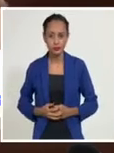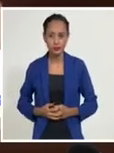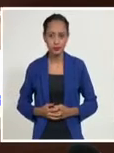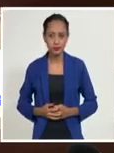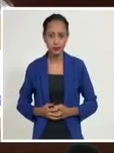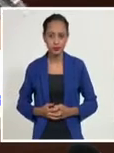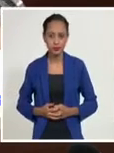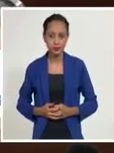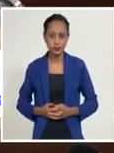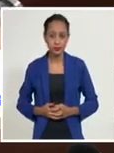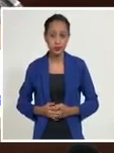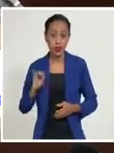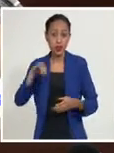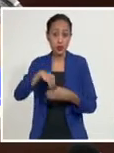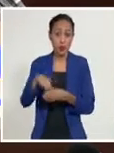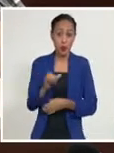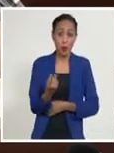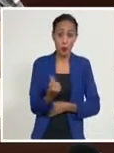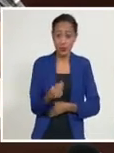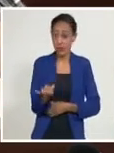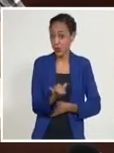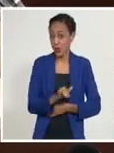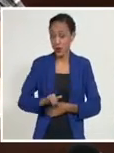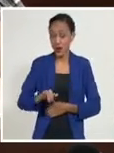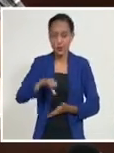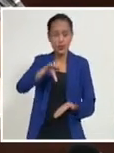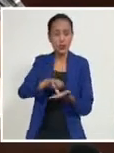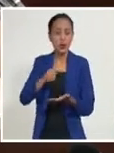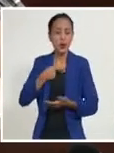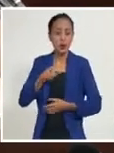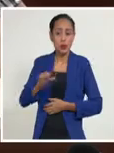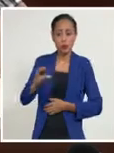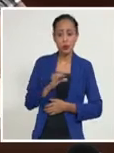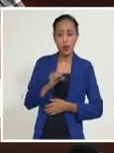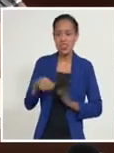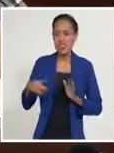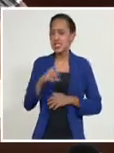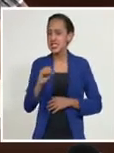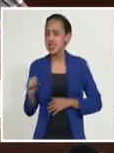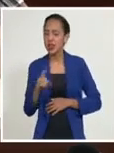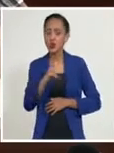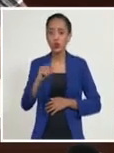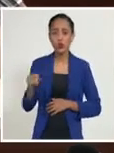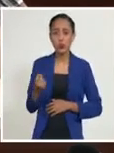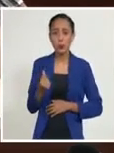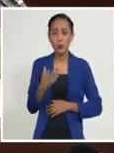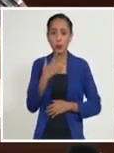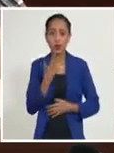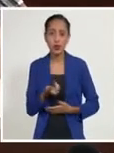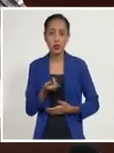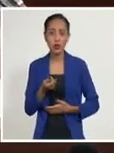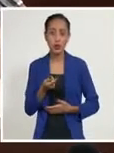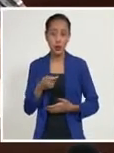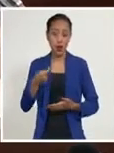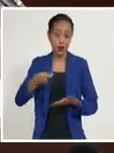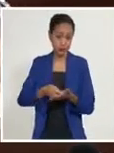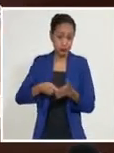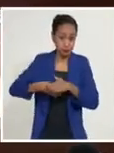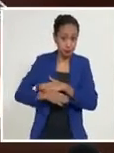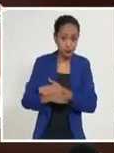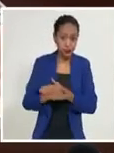también son los pres es un centro de cobre 100 200 pesos por una entrada no puede decir que es inclusivo